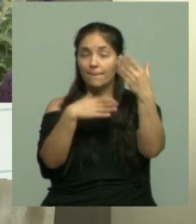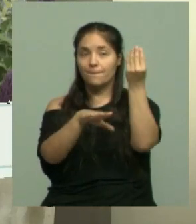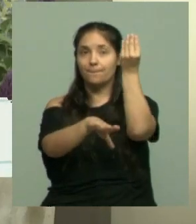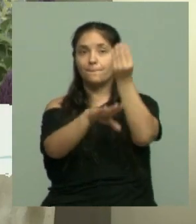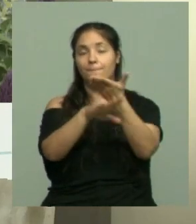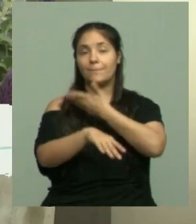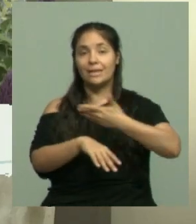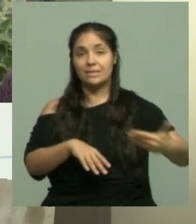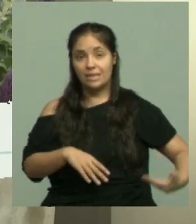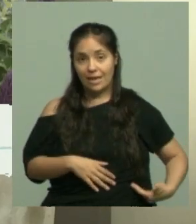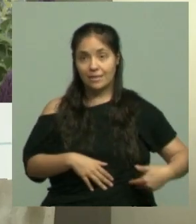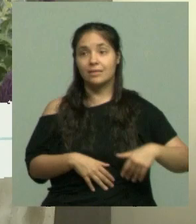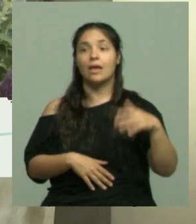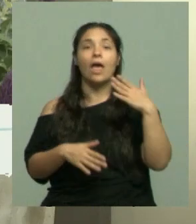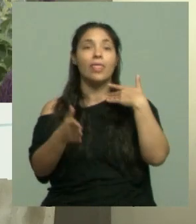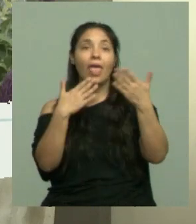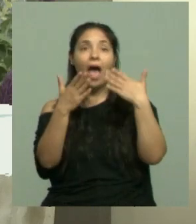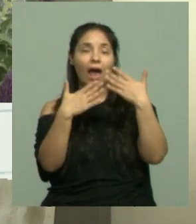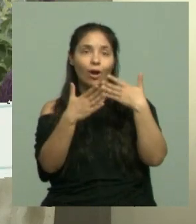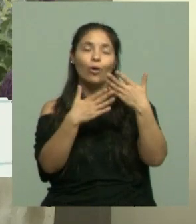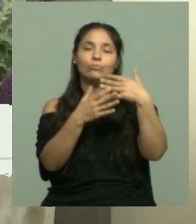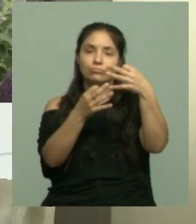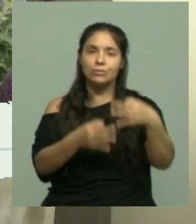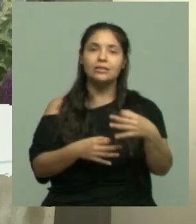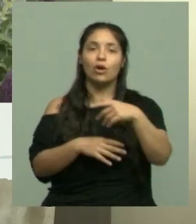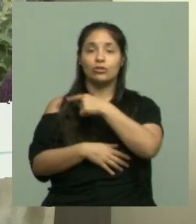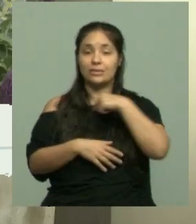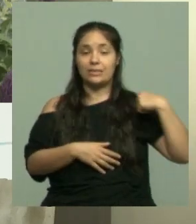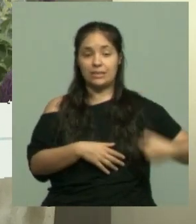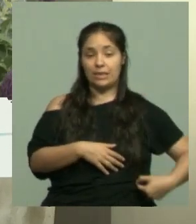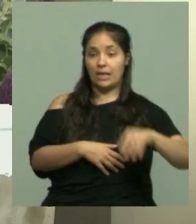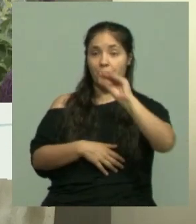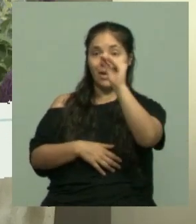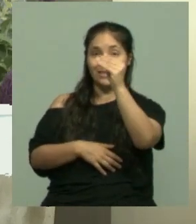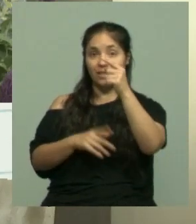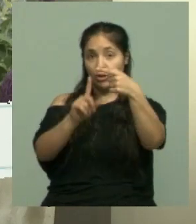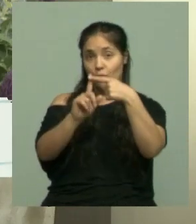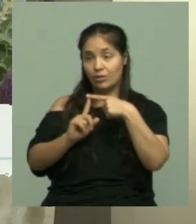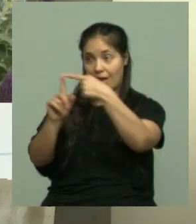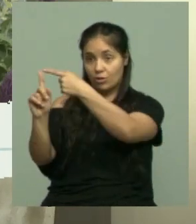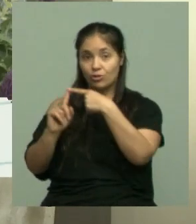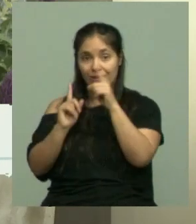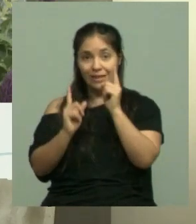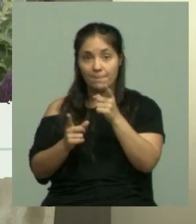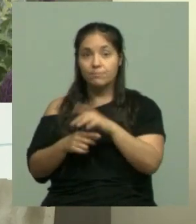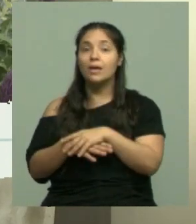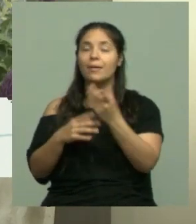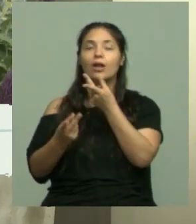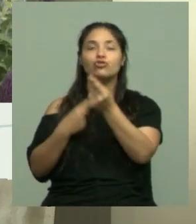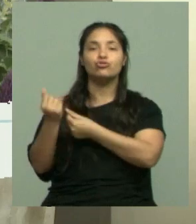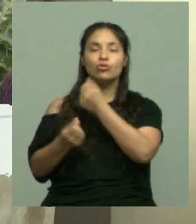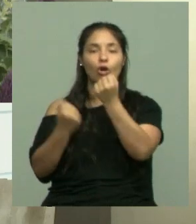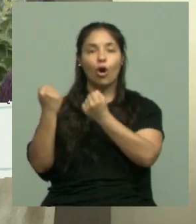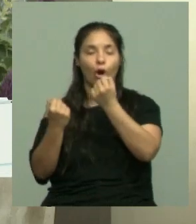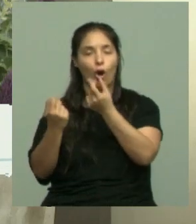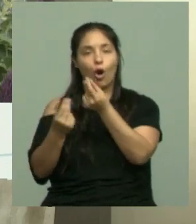presidente, poder tener un diálogo aceitado con China y Brasil para poder sostenerlo como principales socios comerciales y